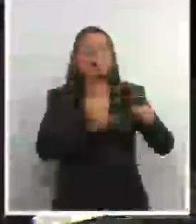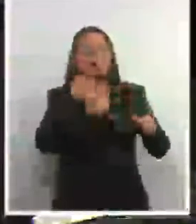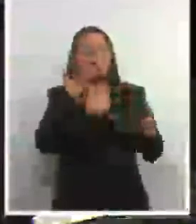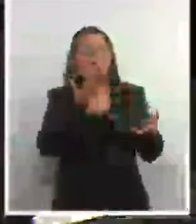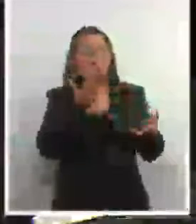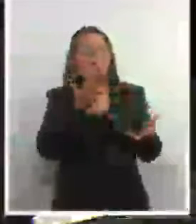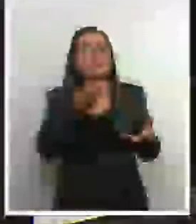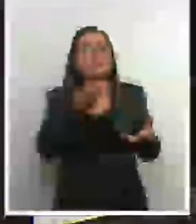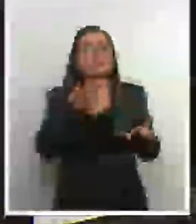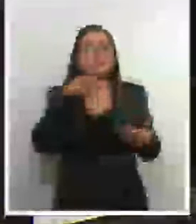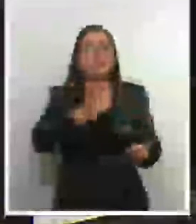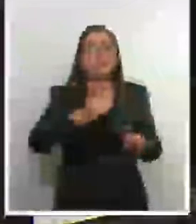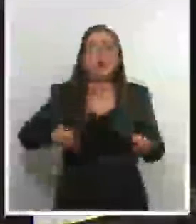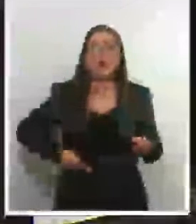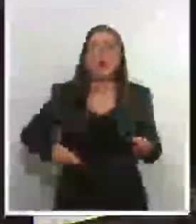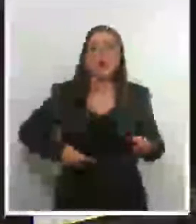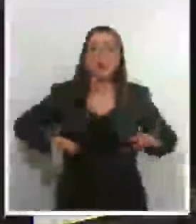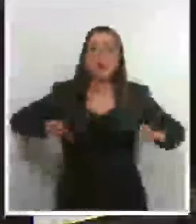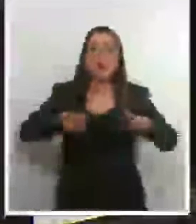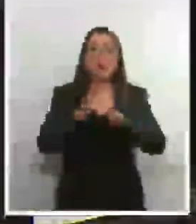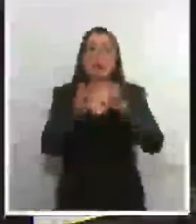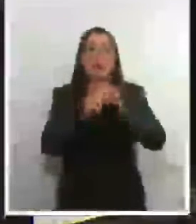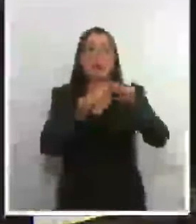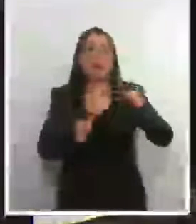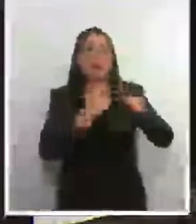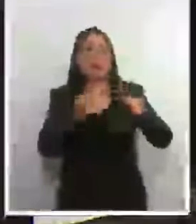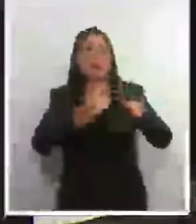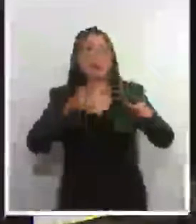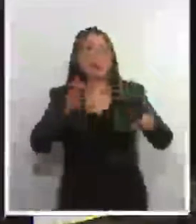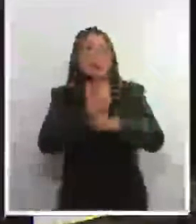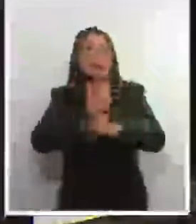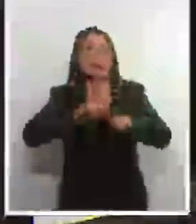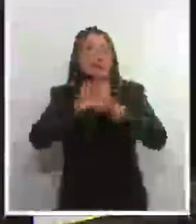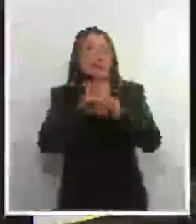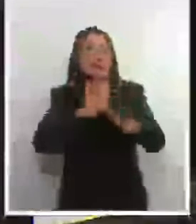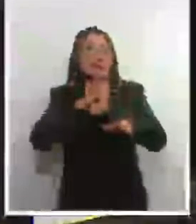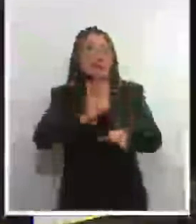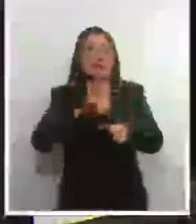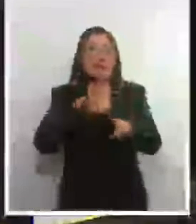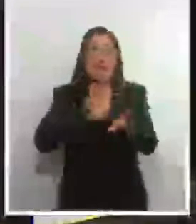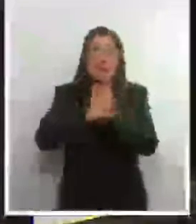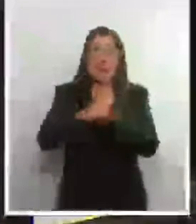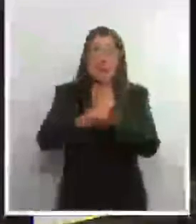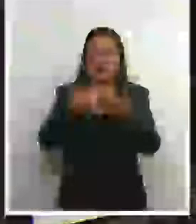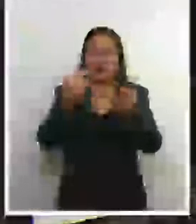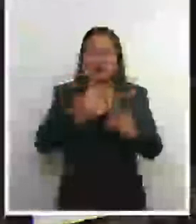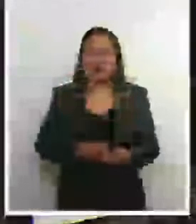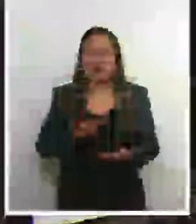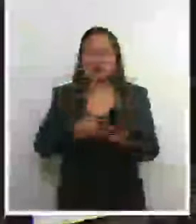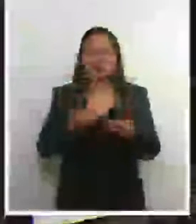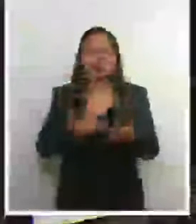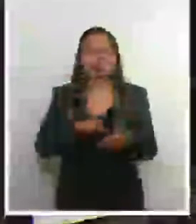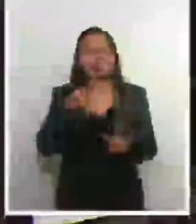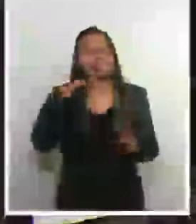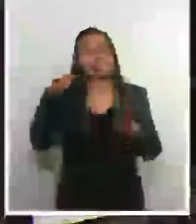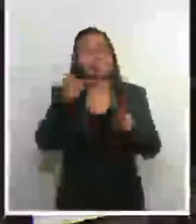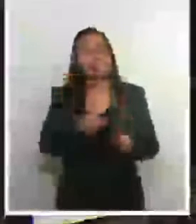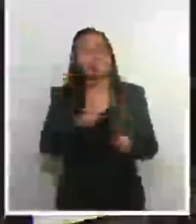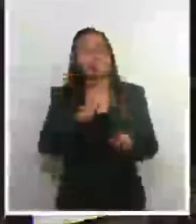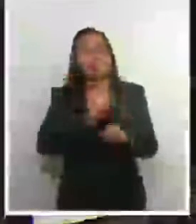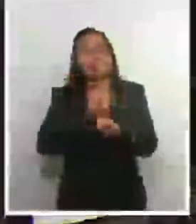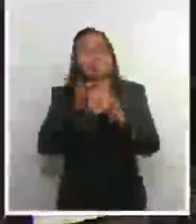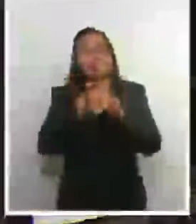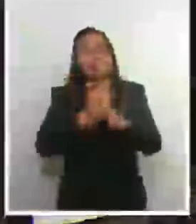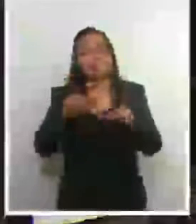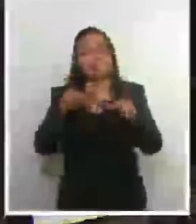Constitución, que es el Estado constitucional y democrático de derecho, en donde el fin y el